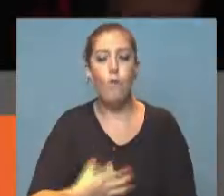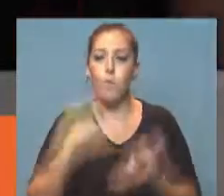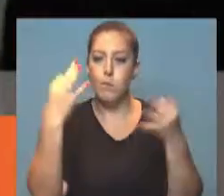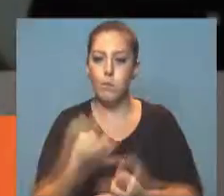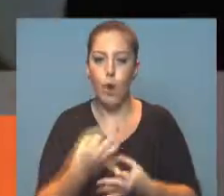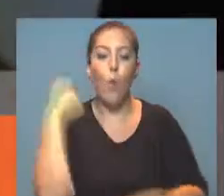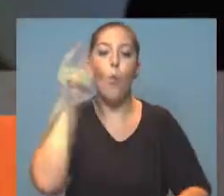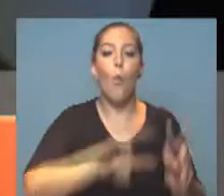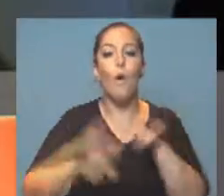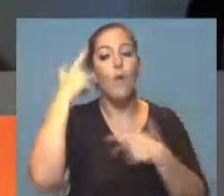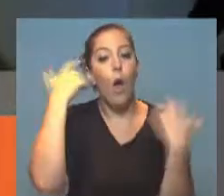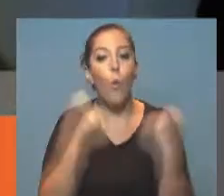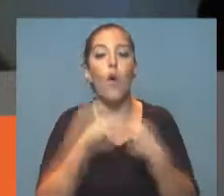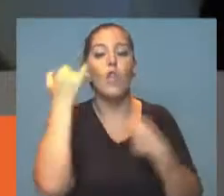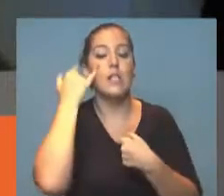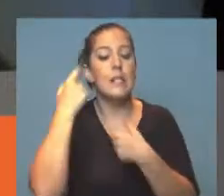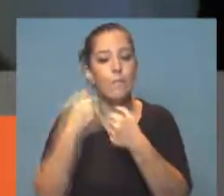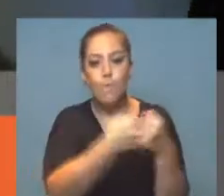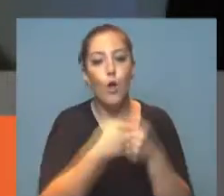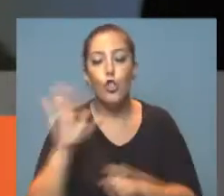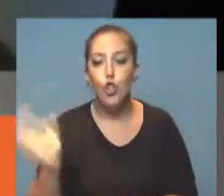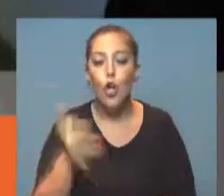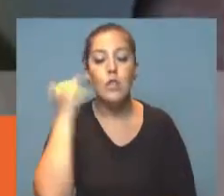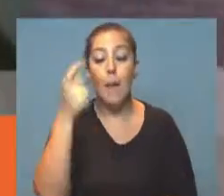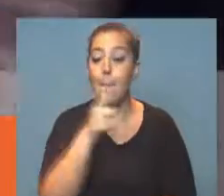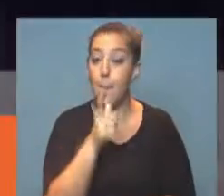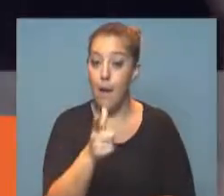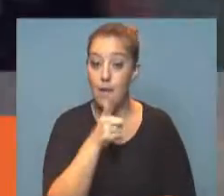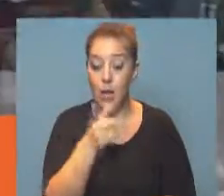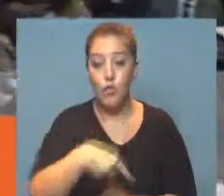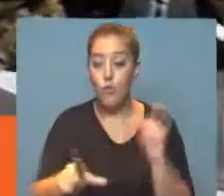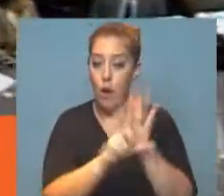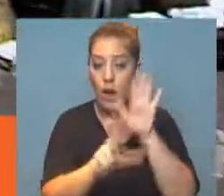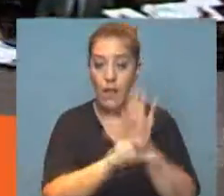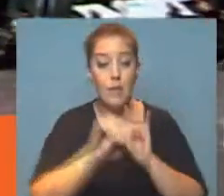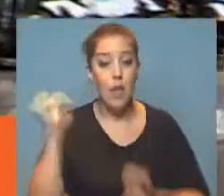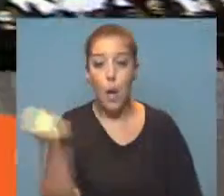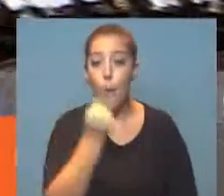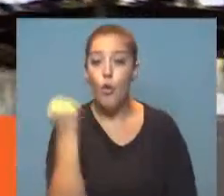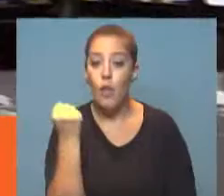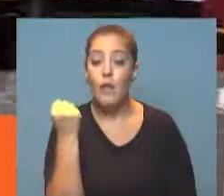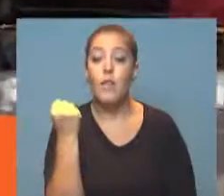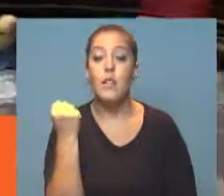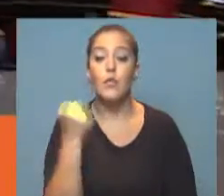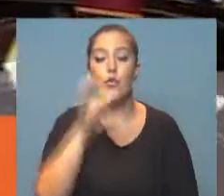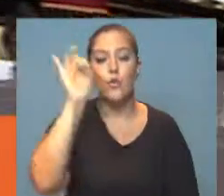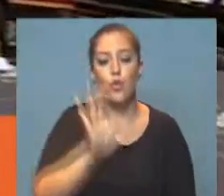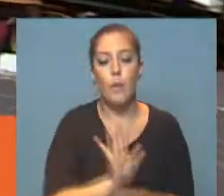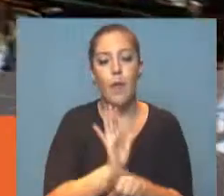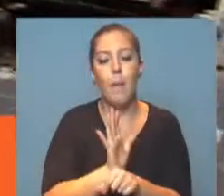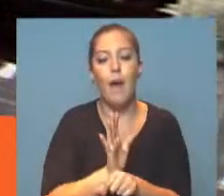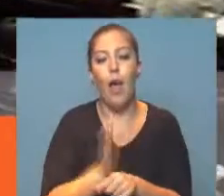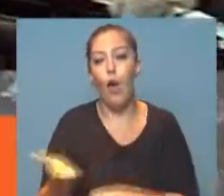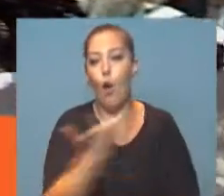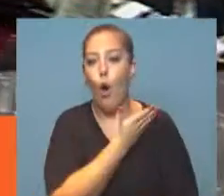buscar acuerdos y consenso y hemos creo que sacado leyes muy importantes no sólo para darle gobernabilidad